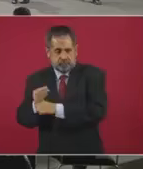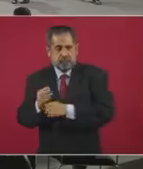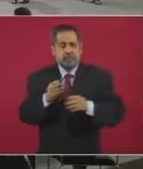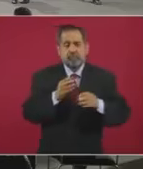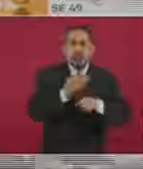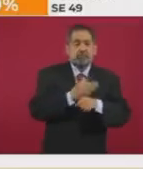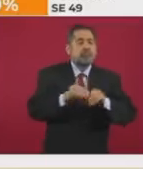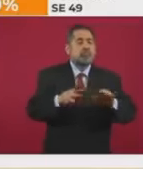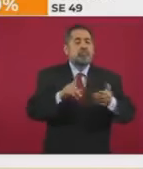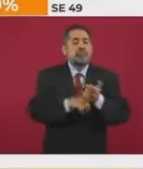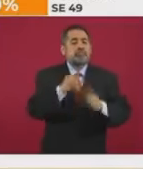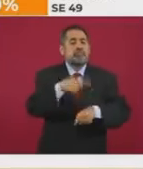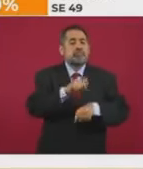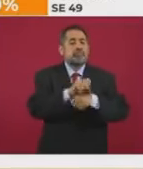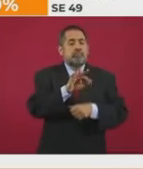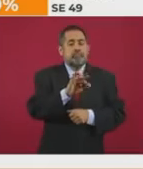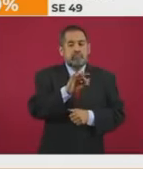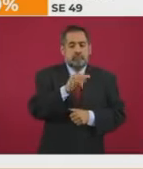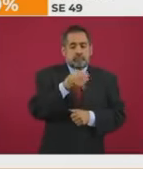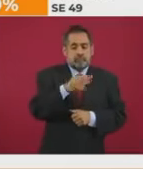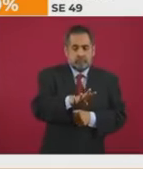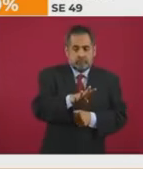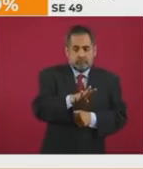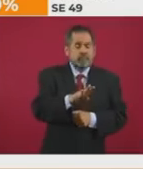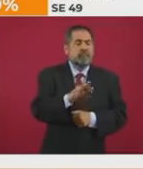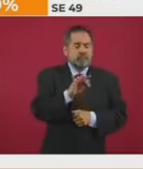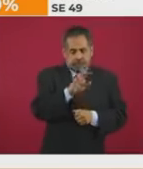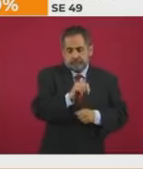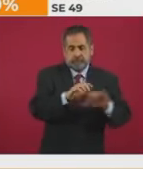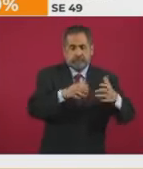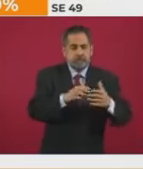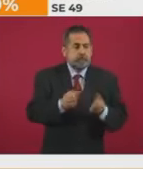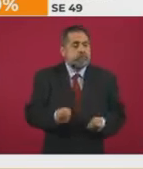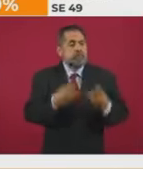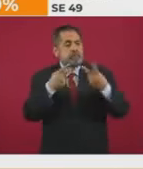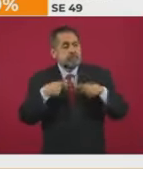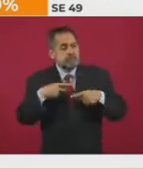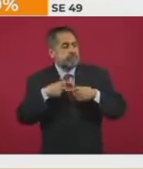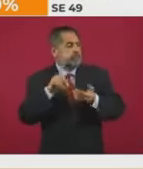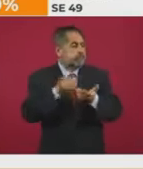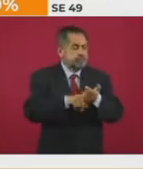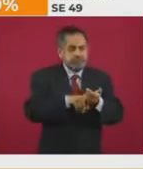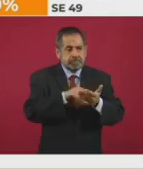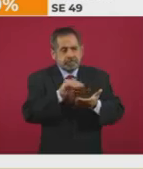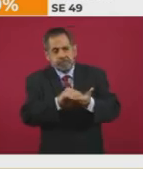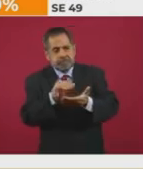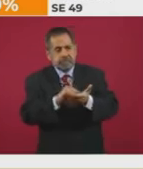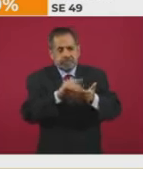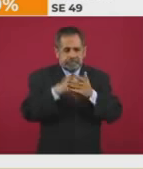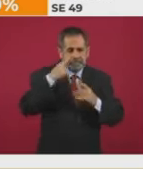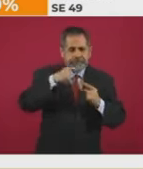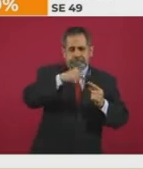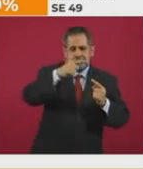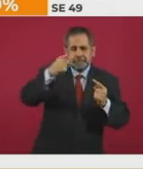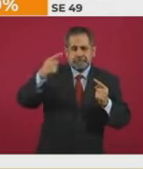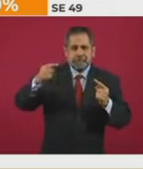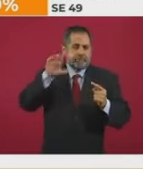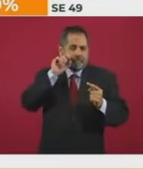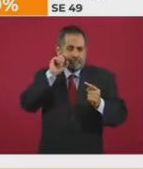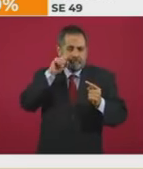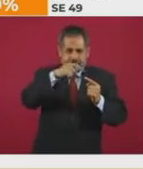y lo que vemos es cómo el porcentaje de positividad que se muestra en la línea de color naranja hasta arriba de la gráfica,